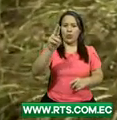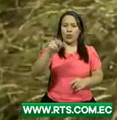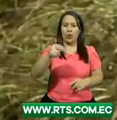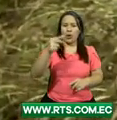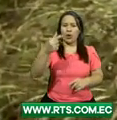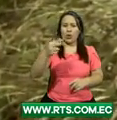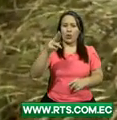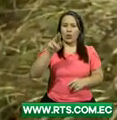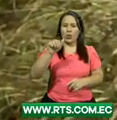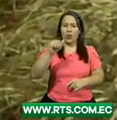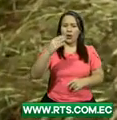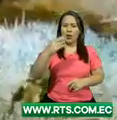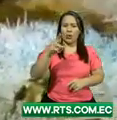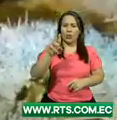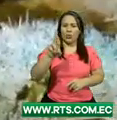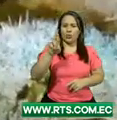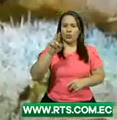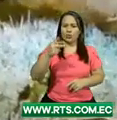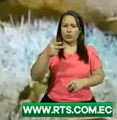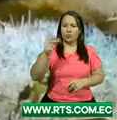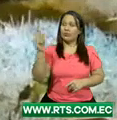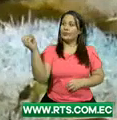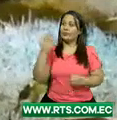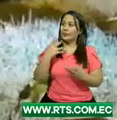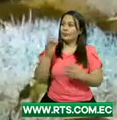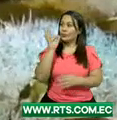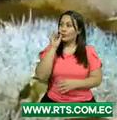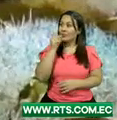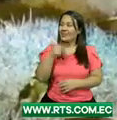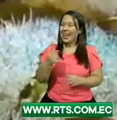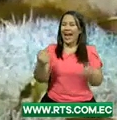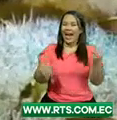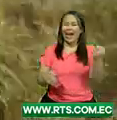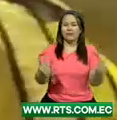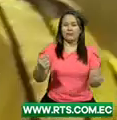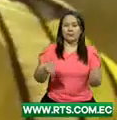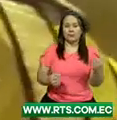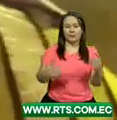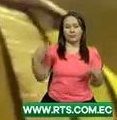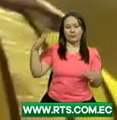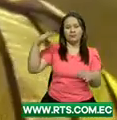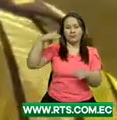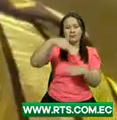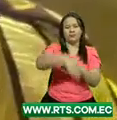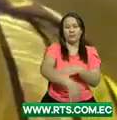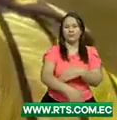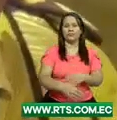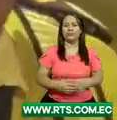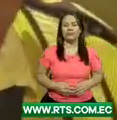según los oficiales de tránsito el automotor habría perdido pista un entrenamiento